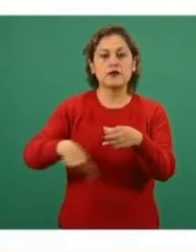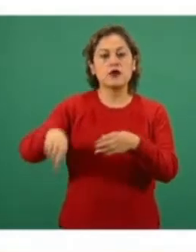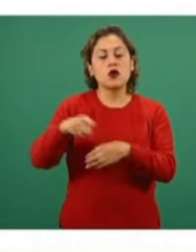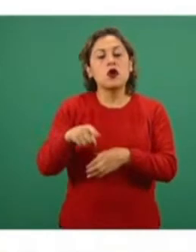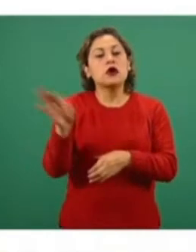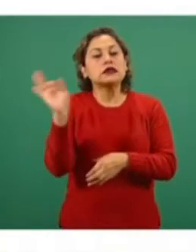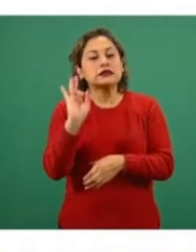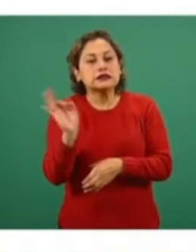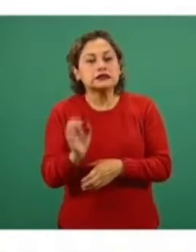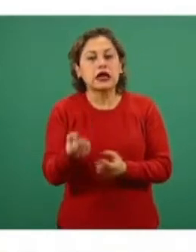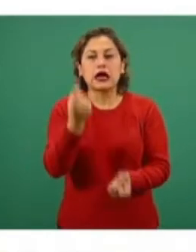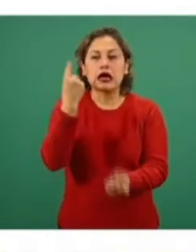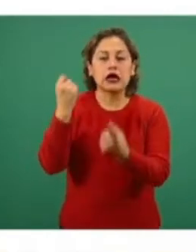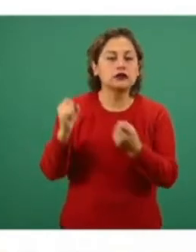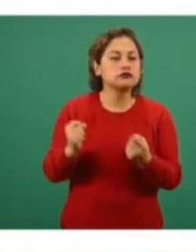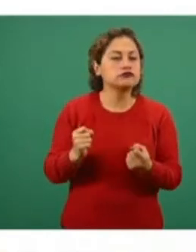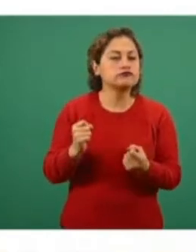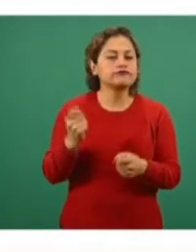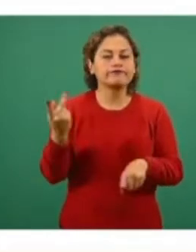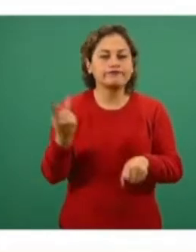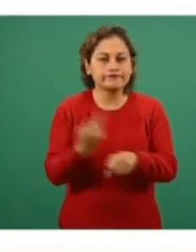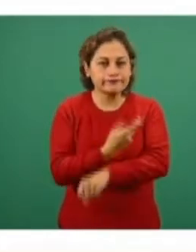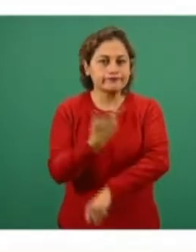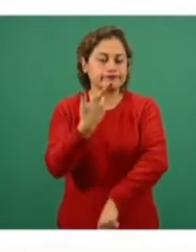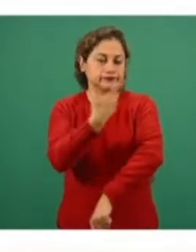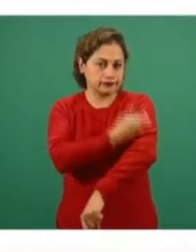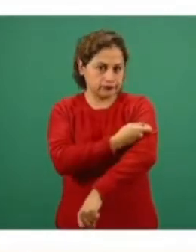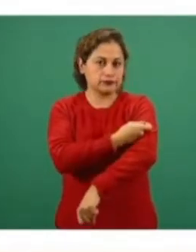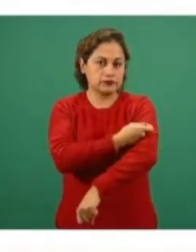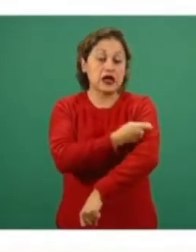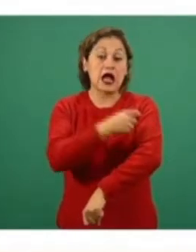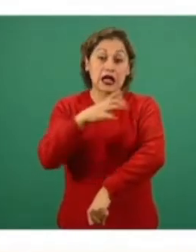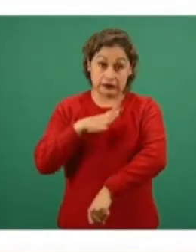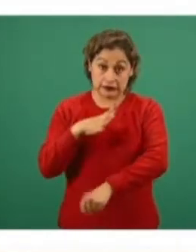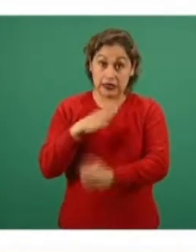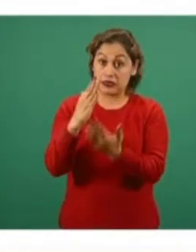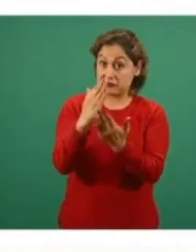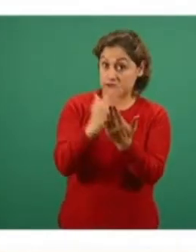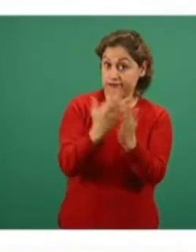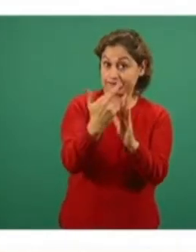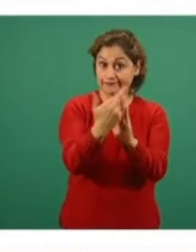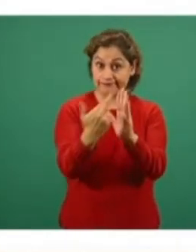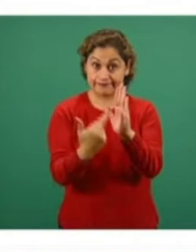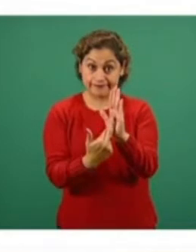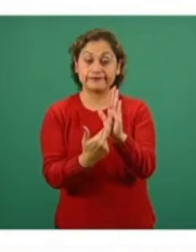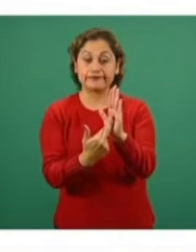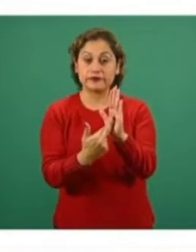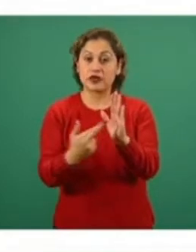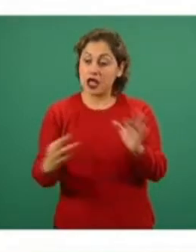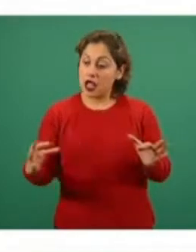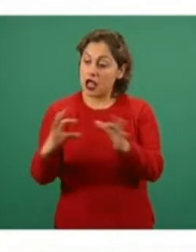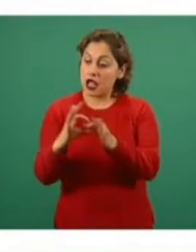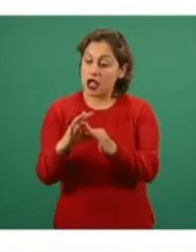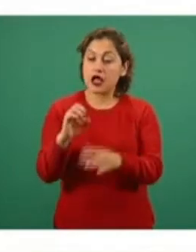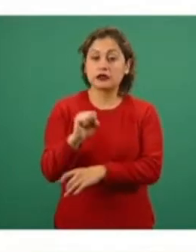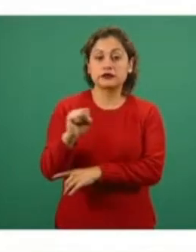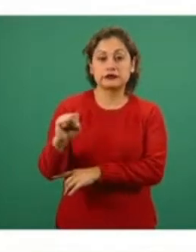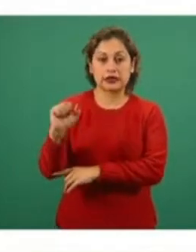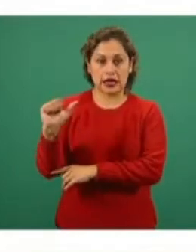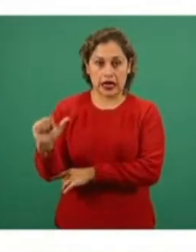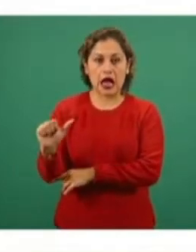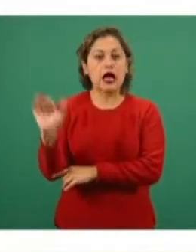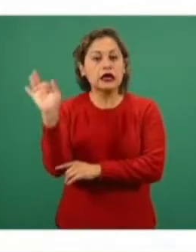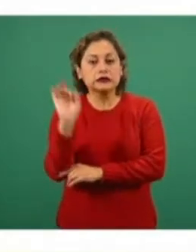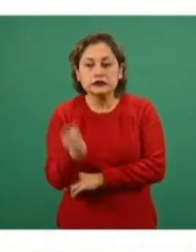vacunación o inmunización. Tenemos un lineamiento y una serie de lineamientos normativos desde la Secretaría de Salud para este tipo de